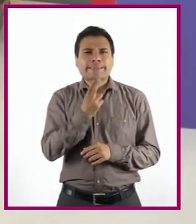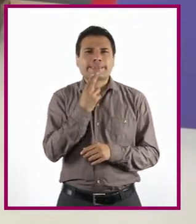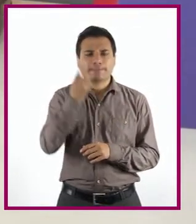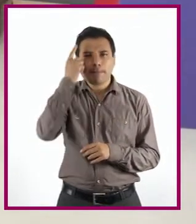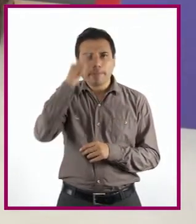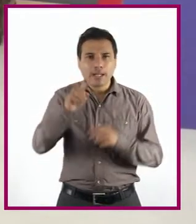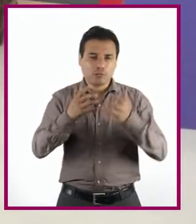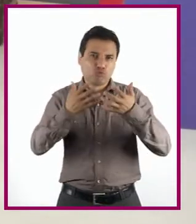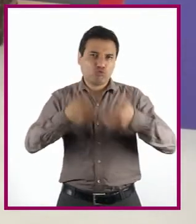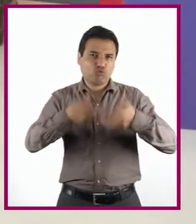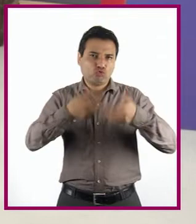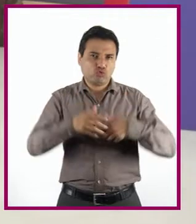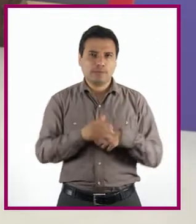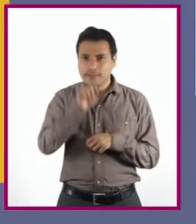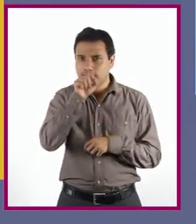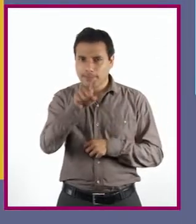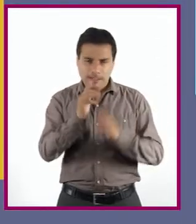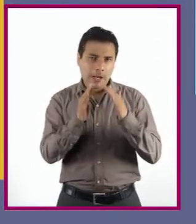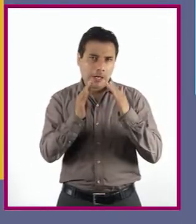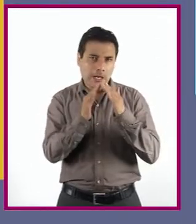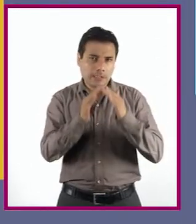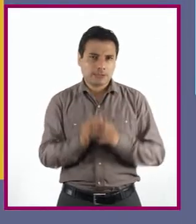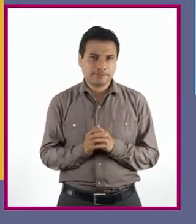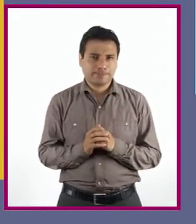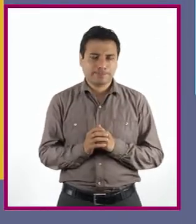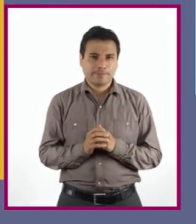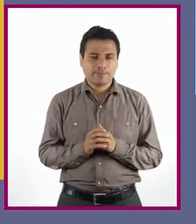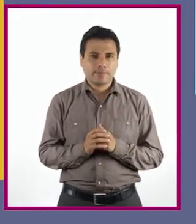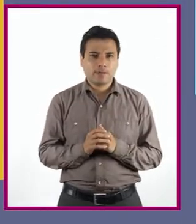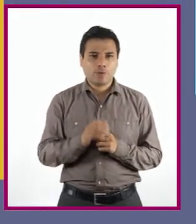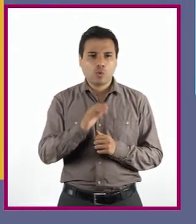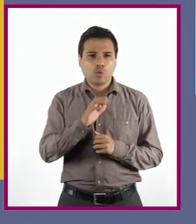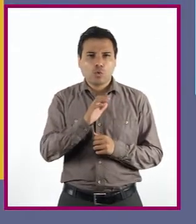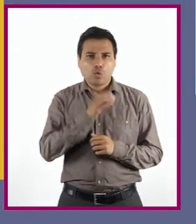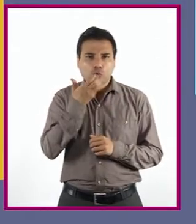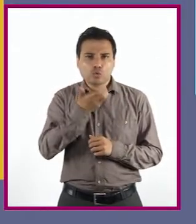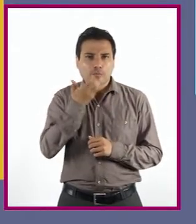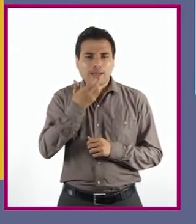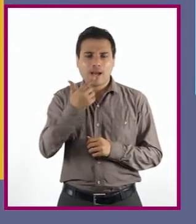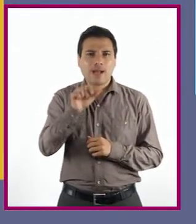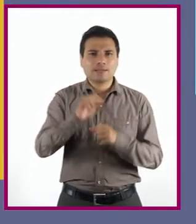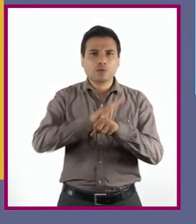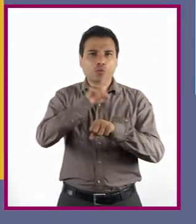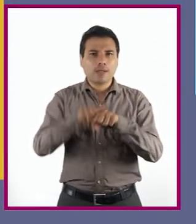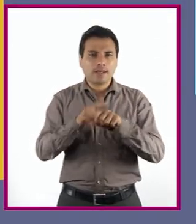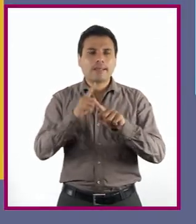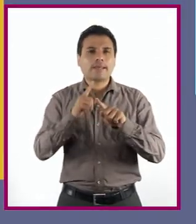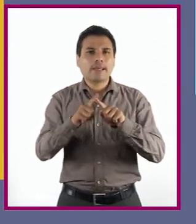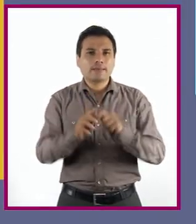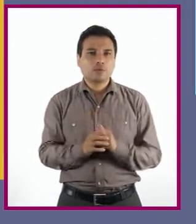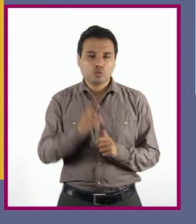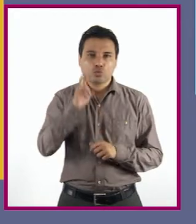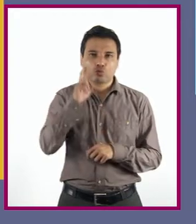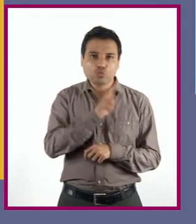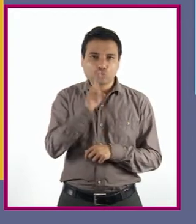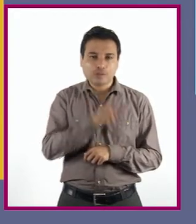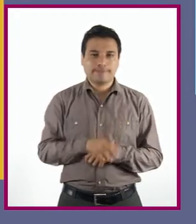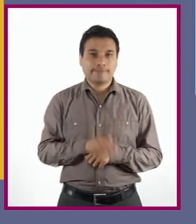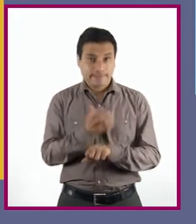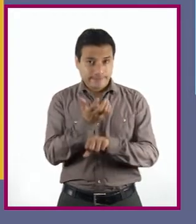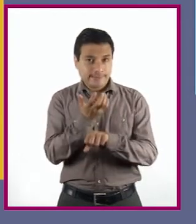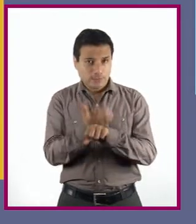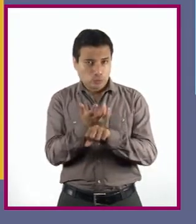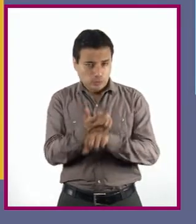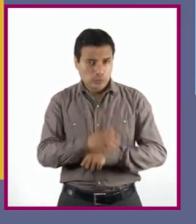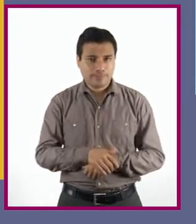en la industria y en los hogares. Los mayores productores de gas natural son Rusia, Estados Unidos